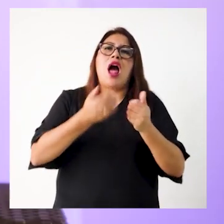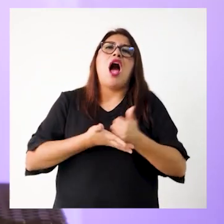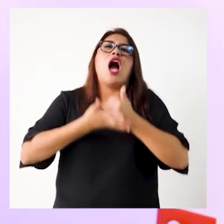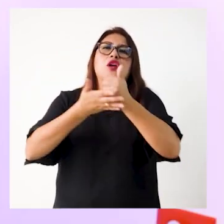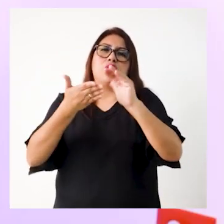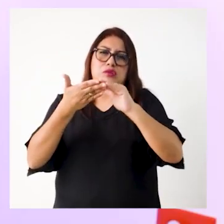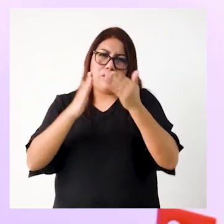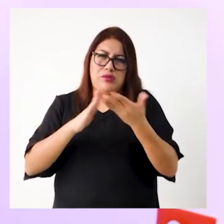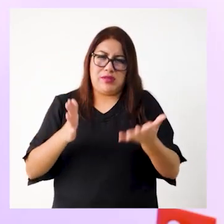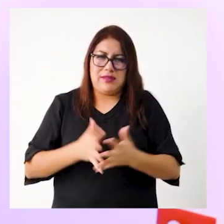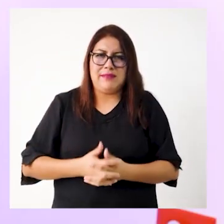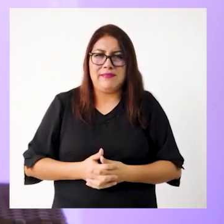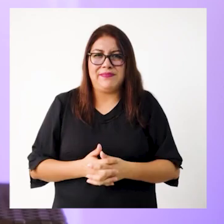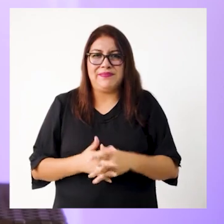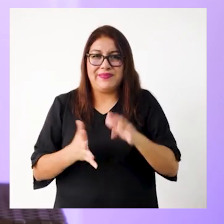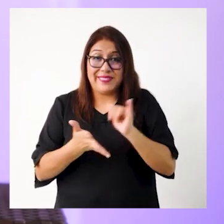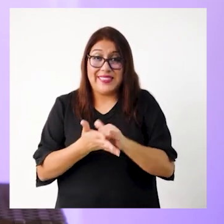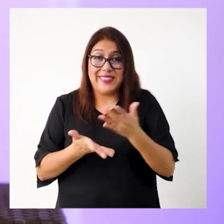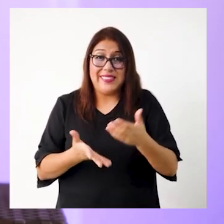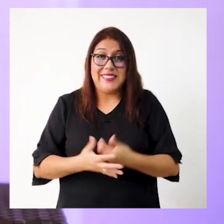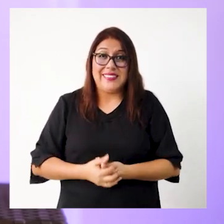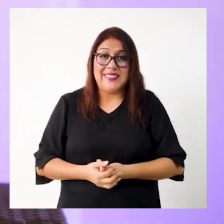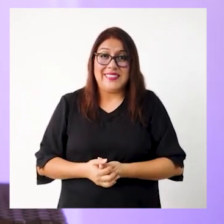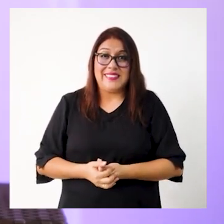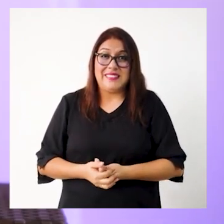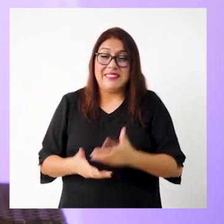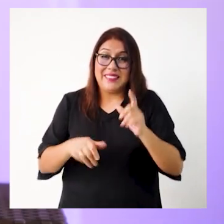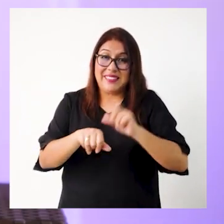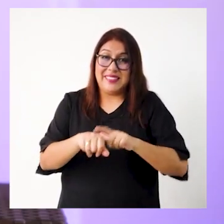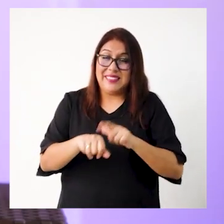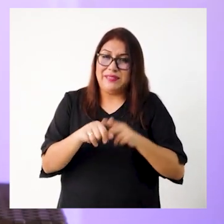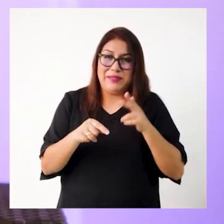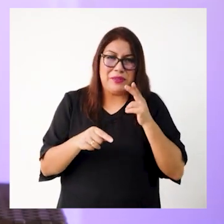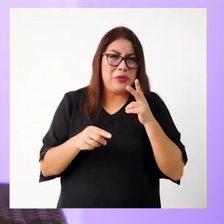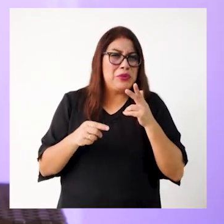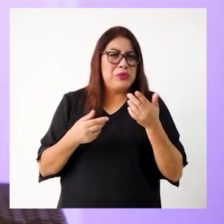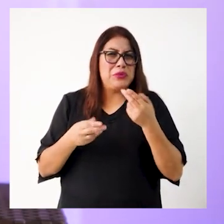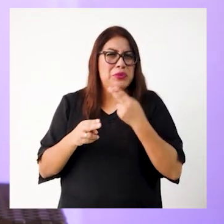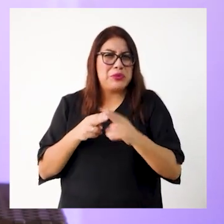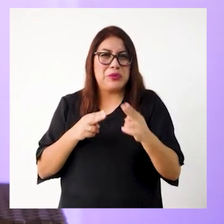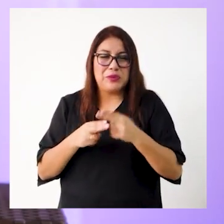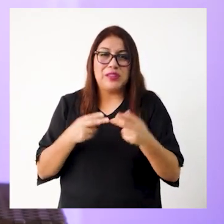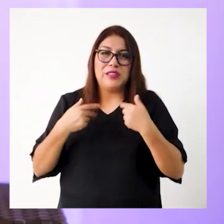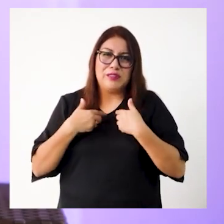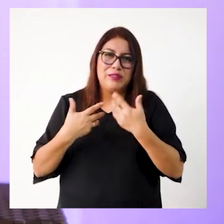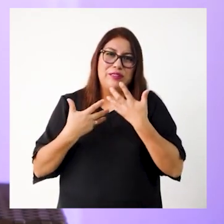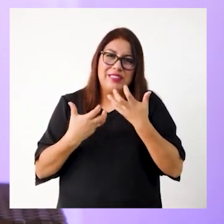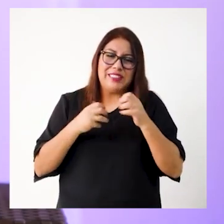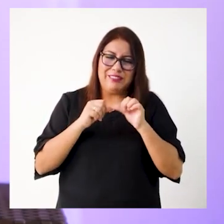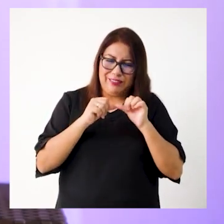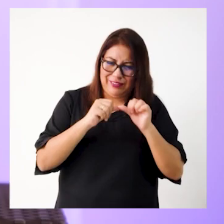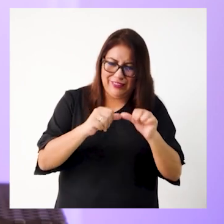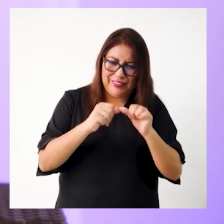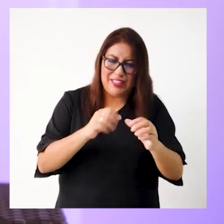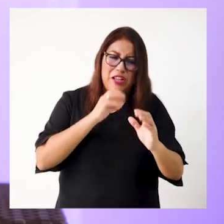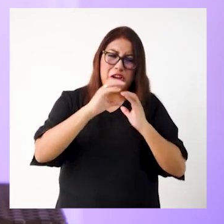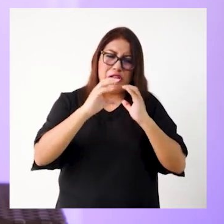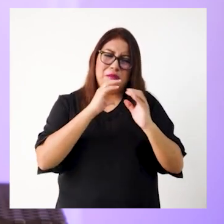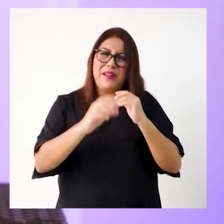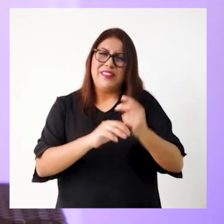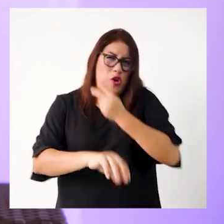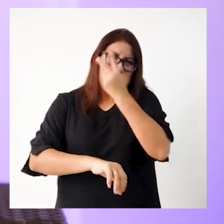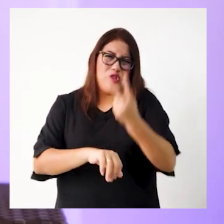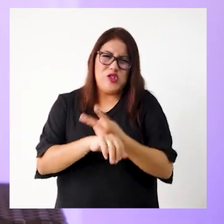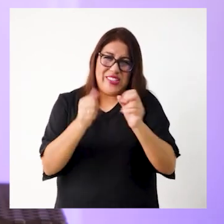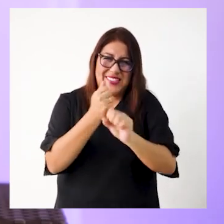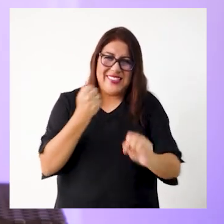que Entonces, sí. es eso. Crisólogo, el tiempo es corto. Para mí me hubiera gustado conversar 2 horas contigo